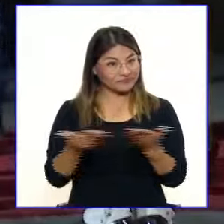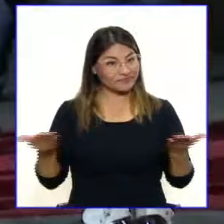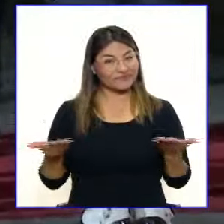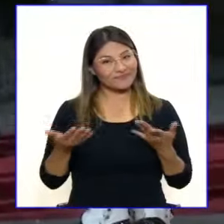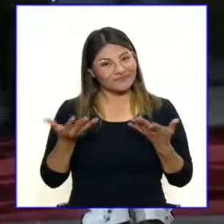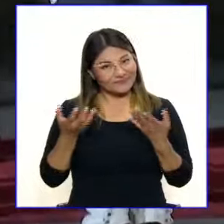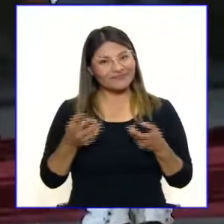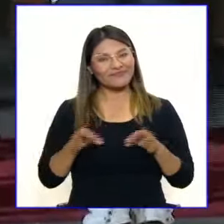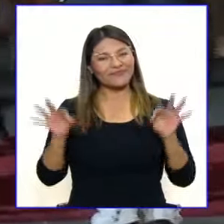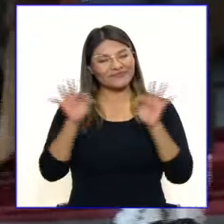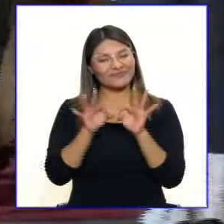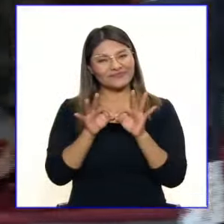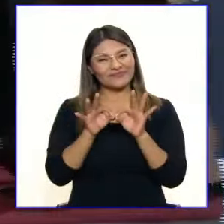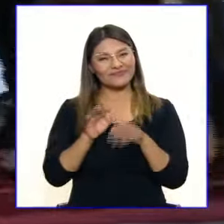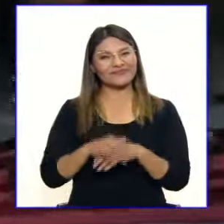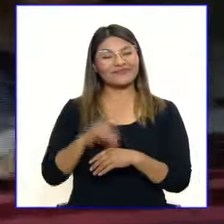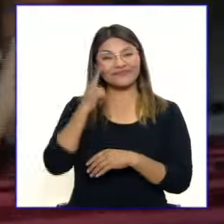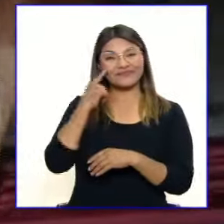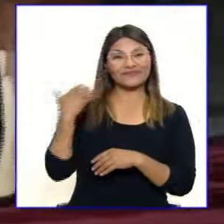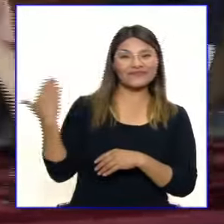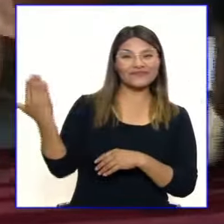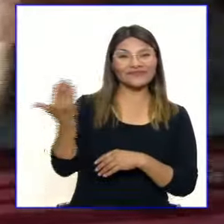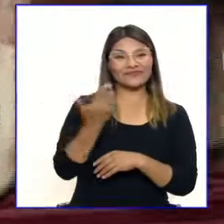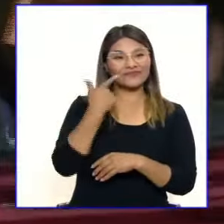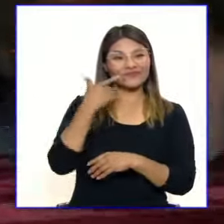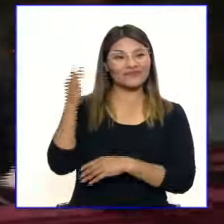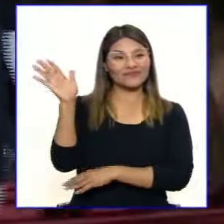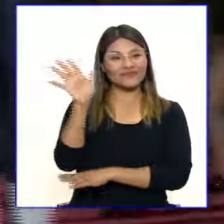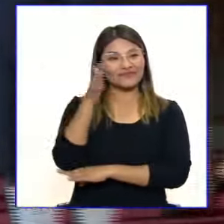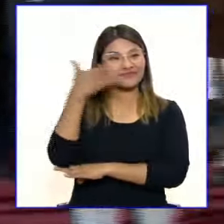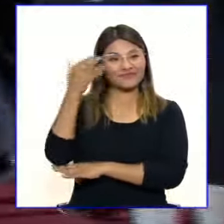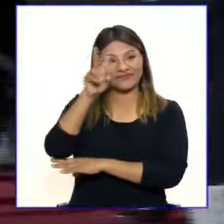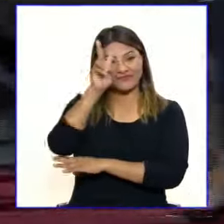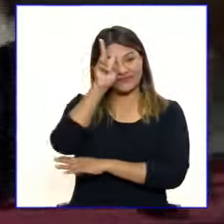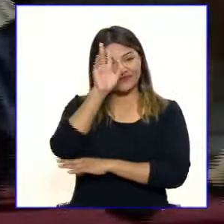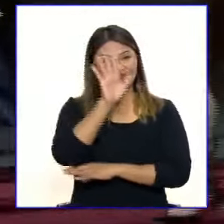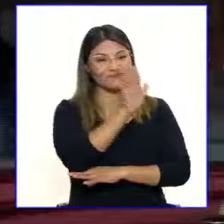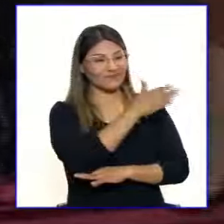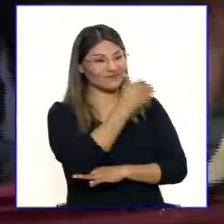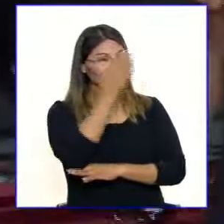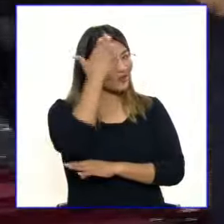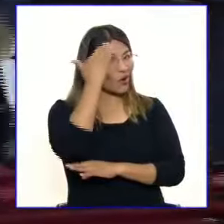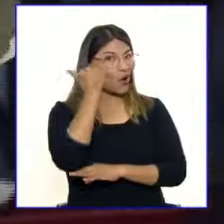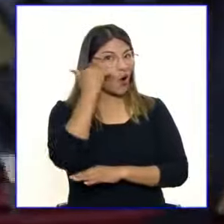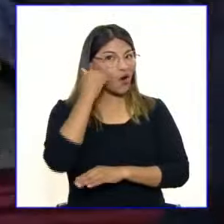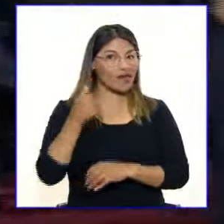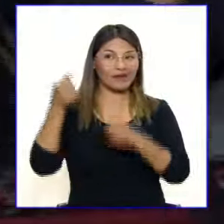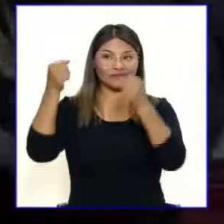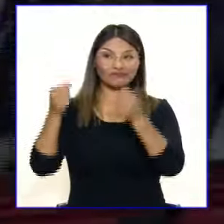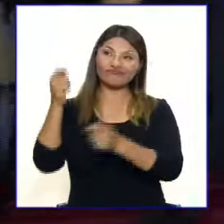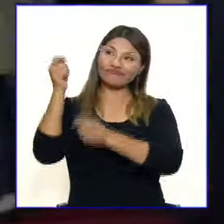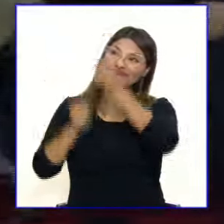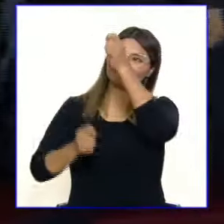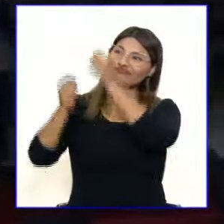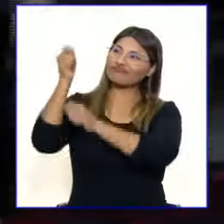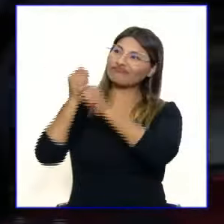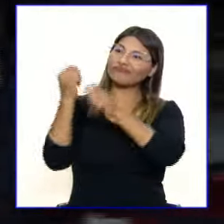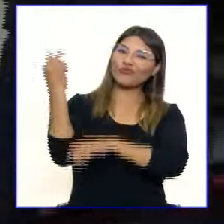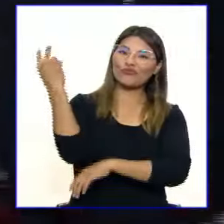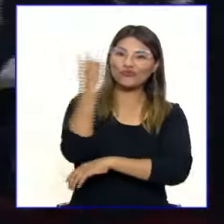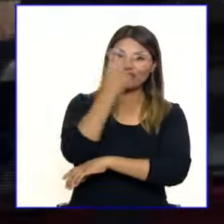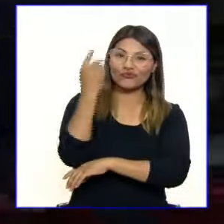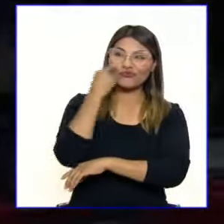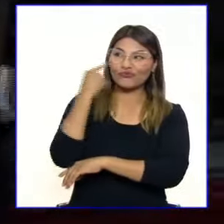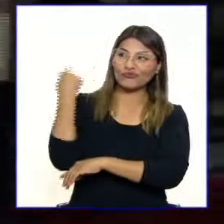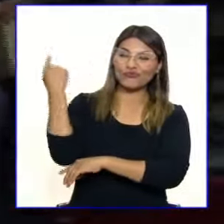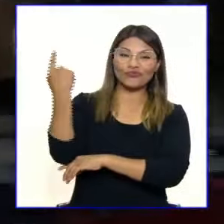aspecto importante: las banderas de Perú y de Corea están izadas aquí en el grupo aéreo número